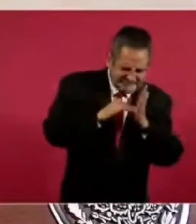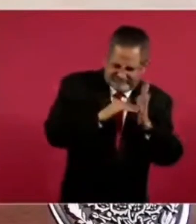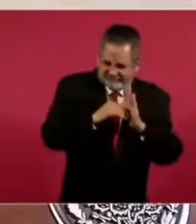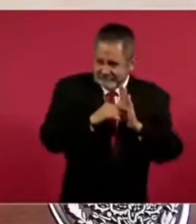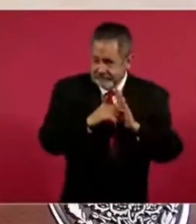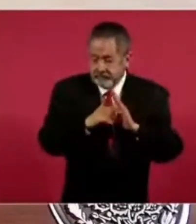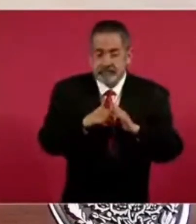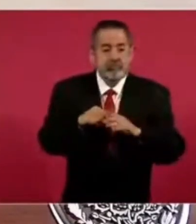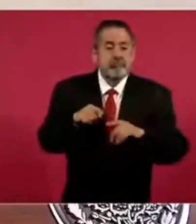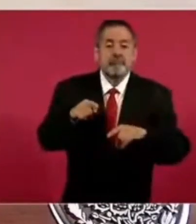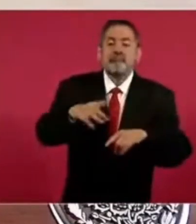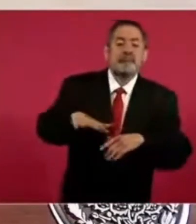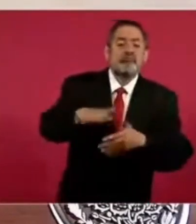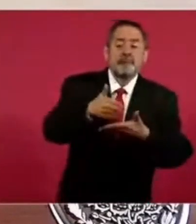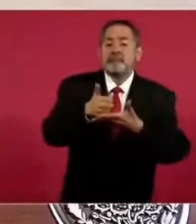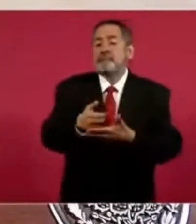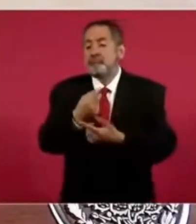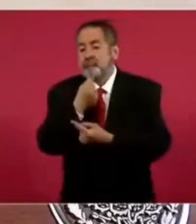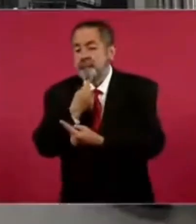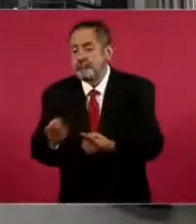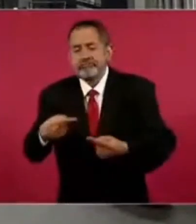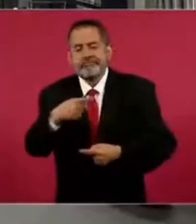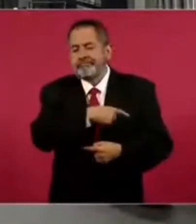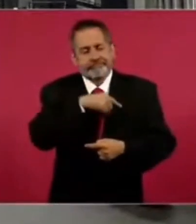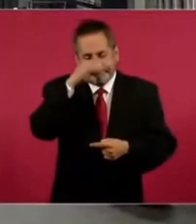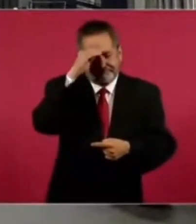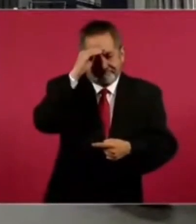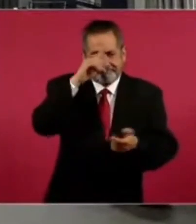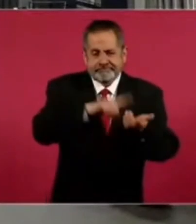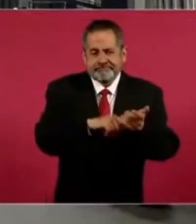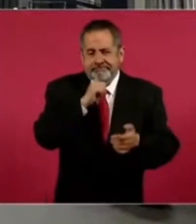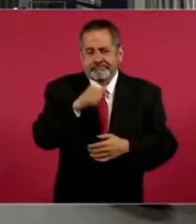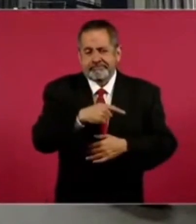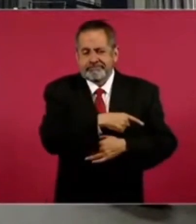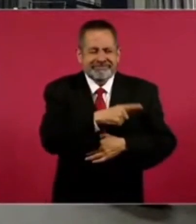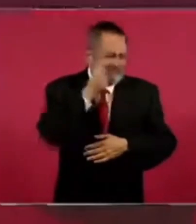en que el centro va a ayudar a los niños. No les importa,